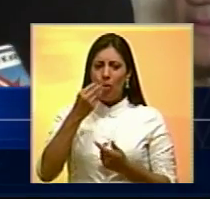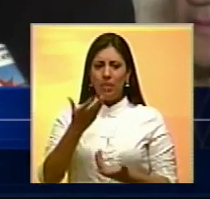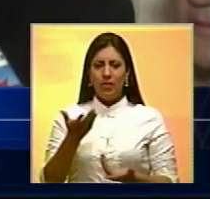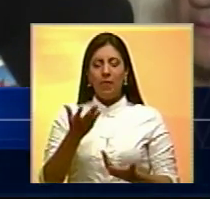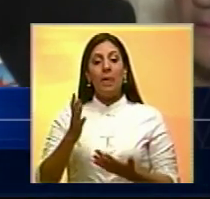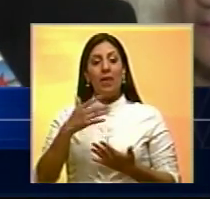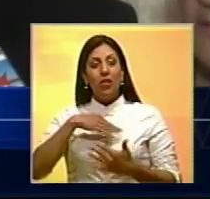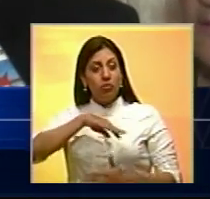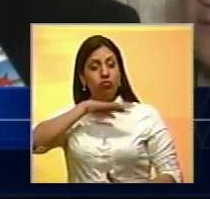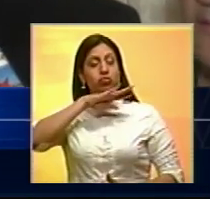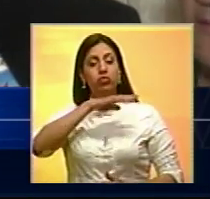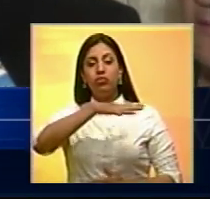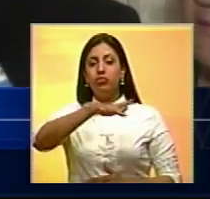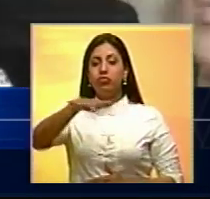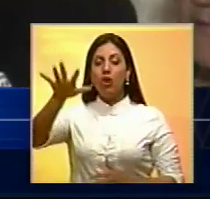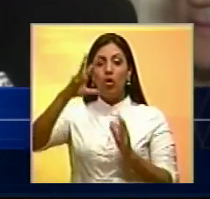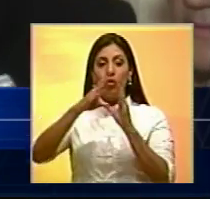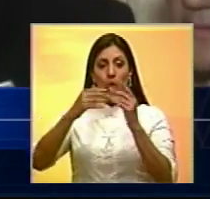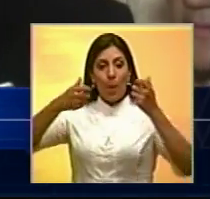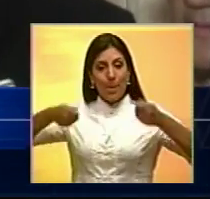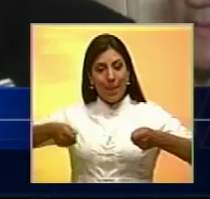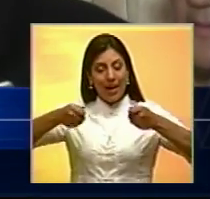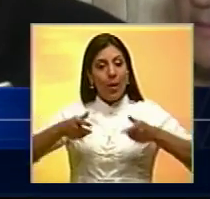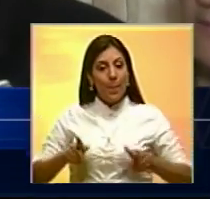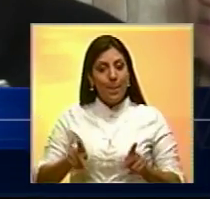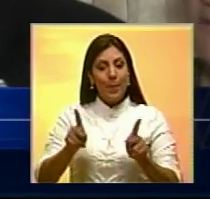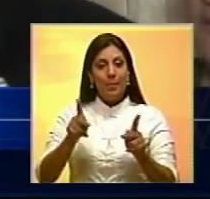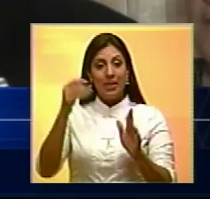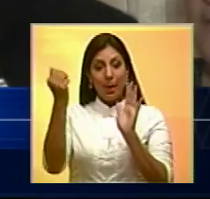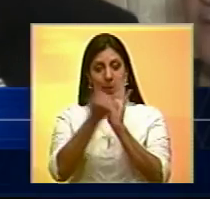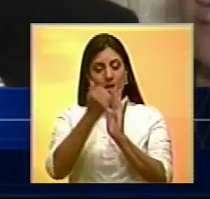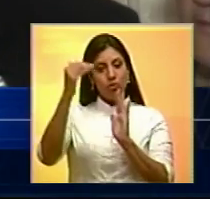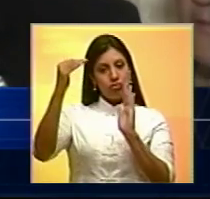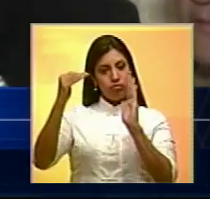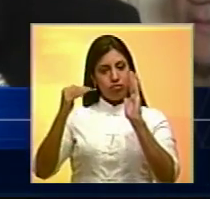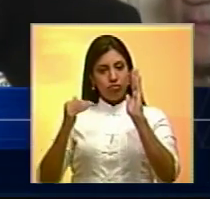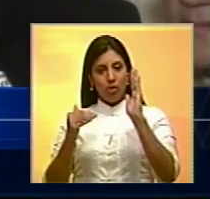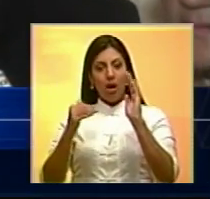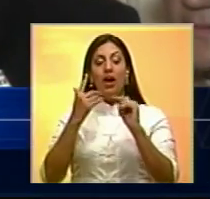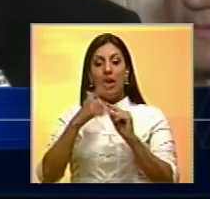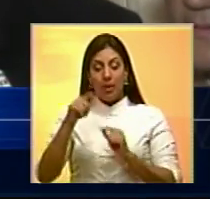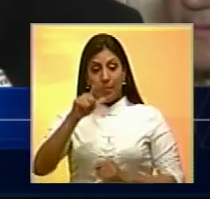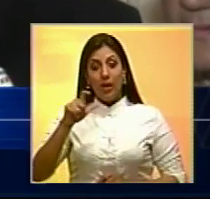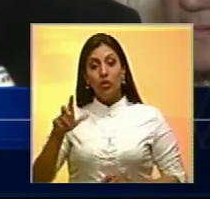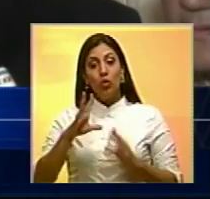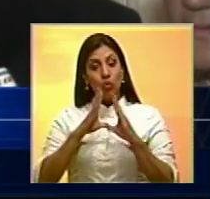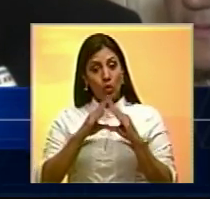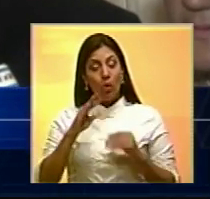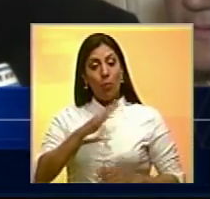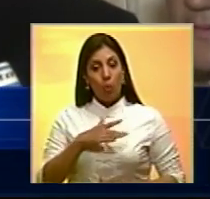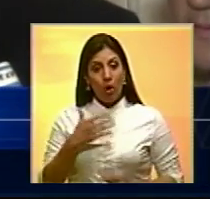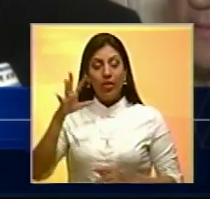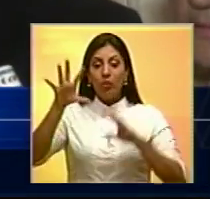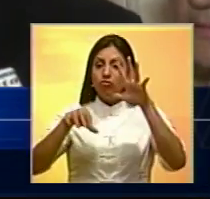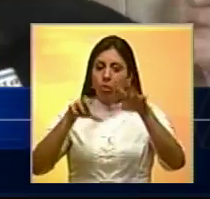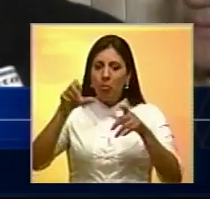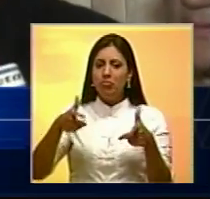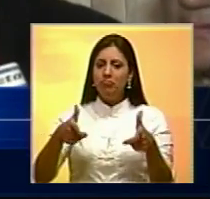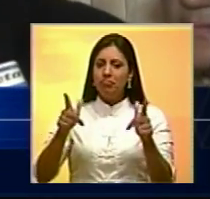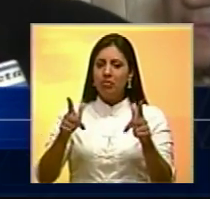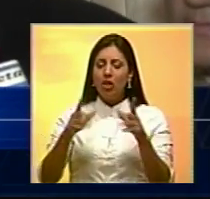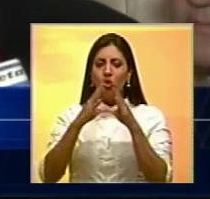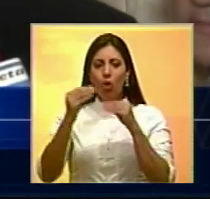que la abundancia de productos en los mercados permita que los precios bajen y que los venezolanos todos podamos comprar